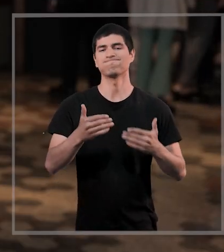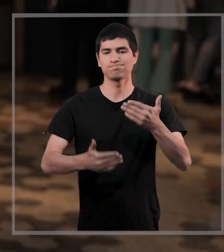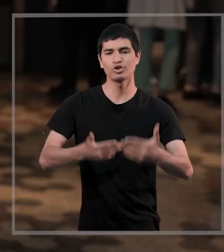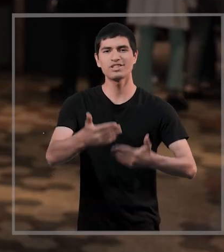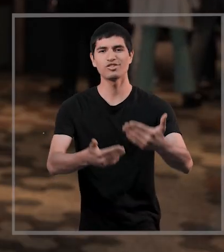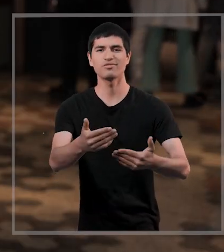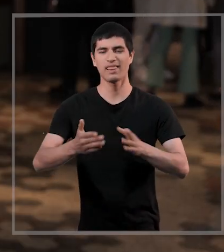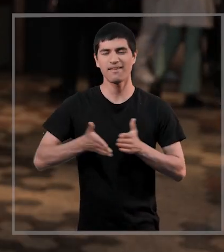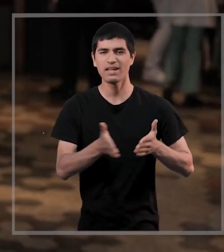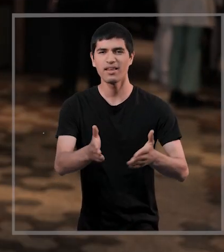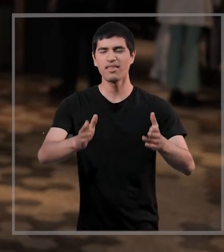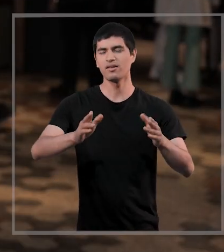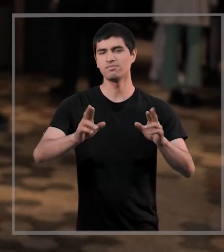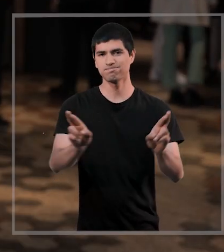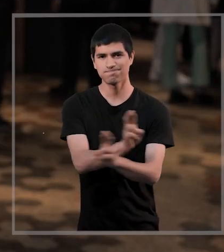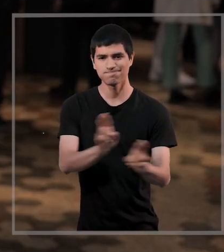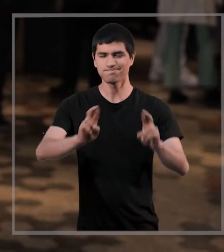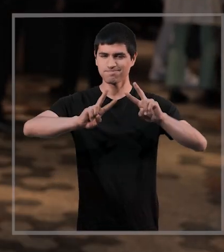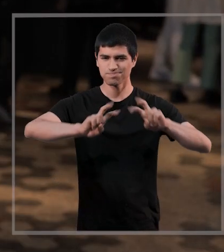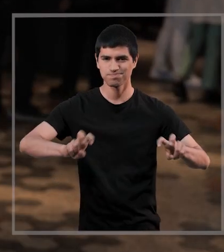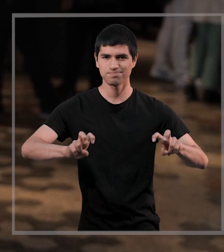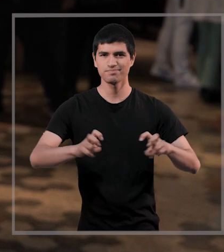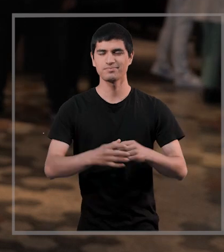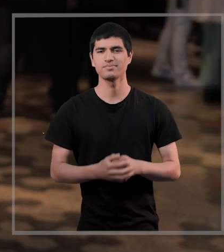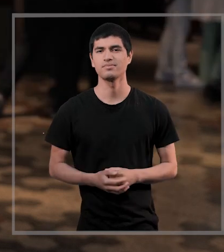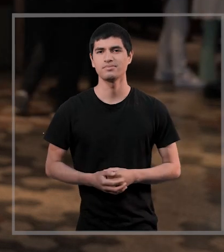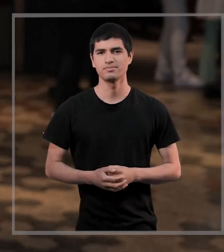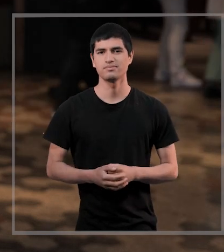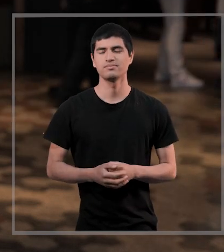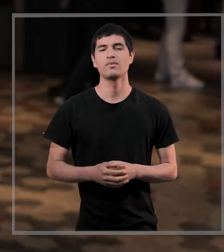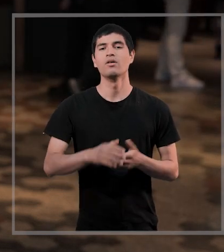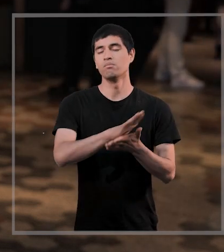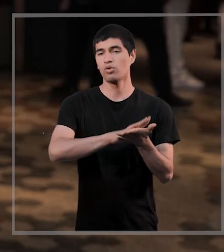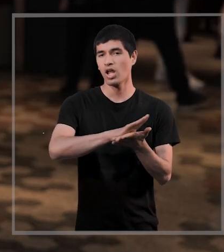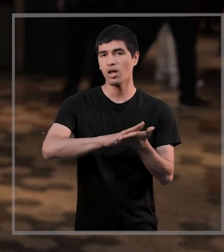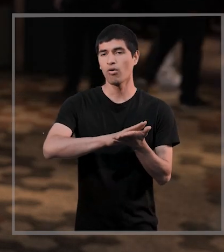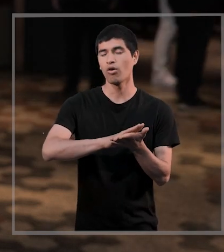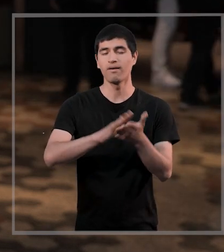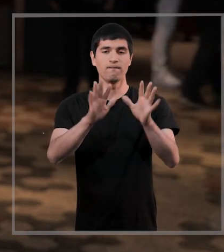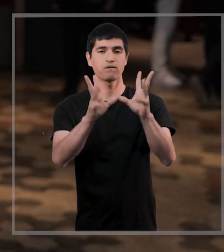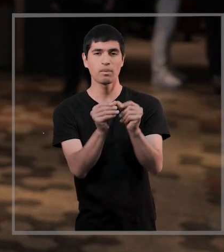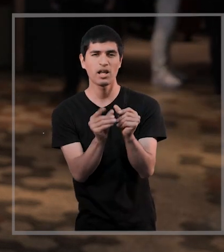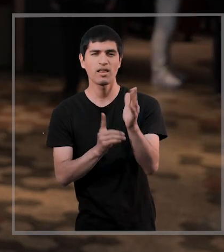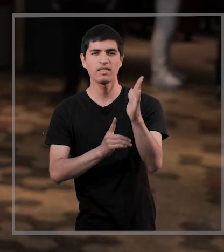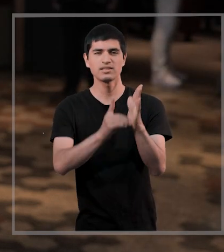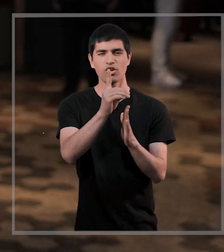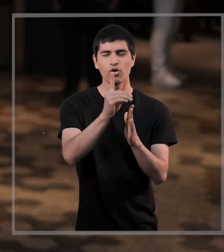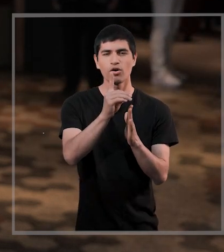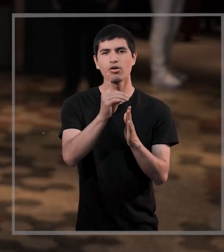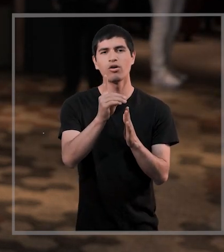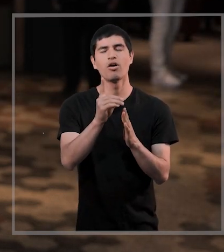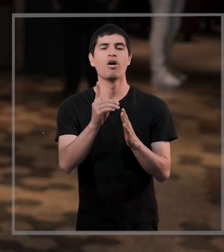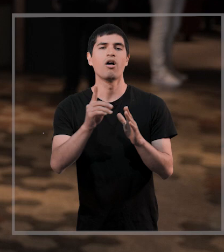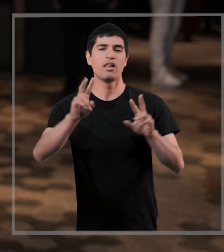con, hoy día, con el estudio de los procesos de viabilidad de las relaciones. O sea, por ejemplo, el estudio de cómo